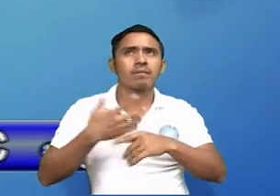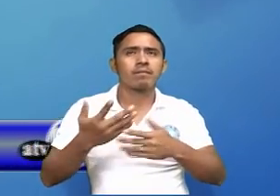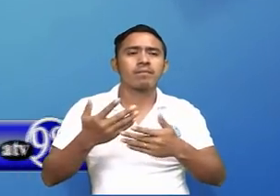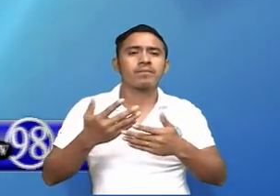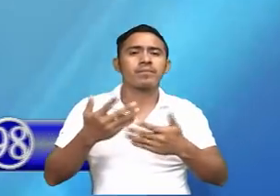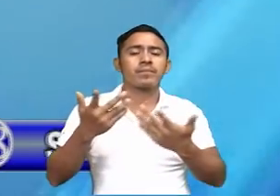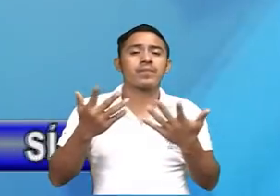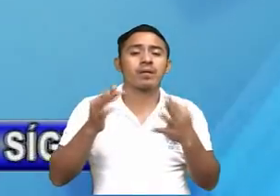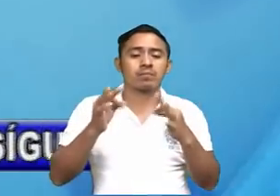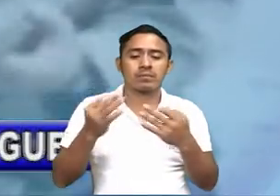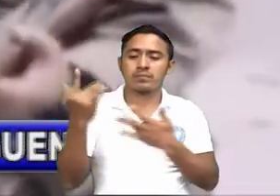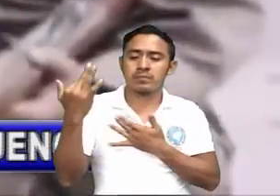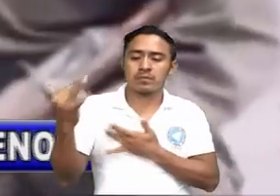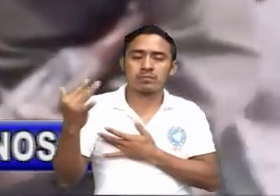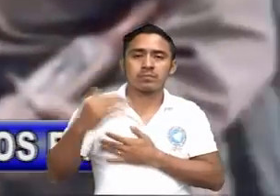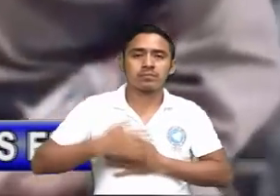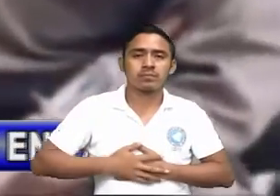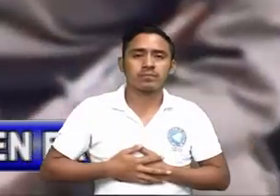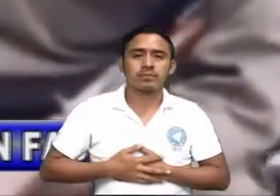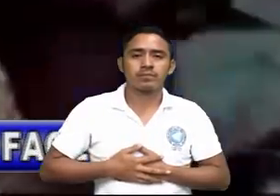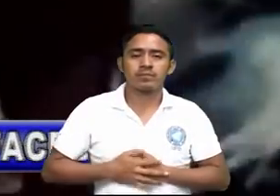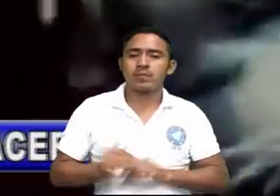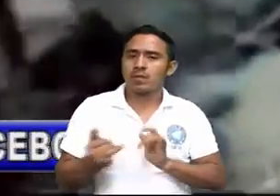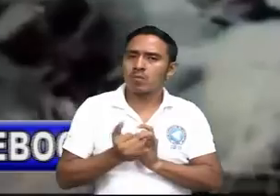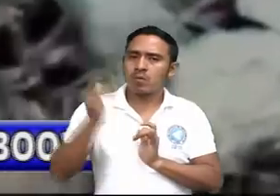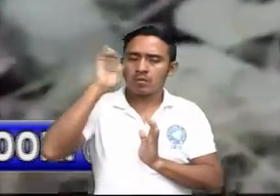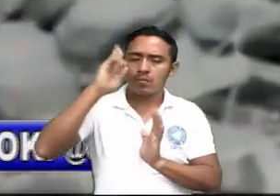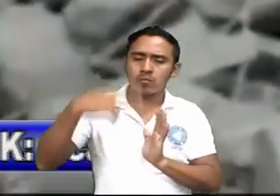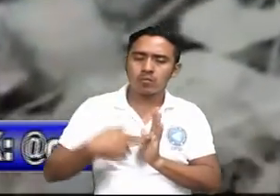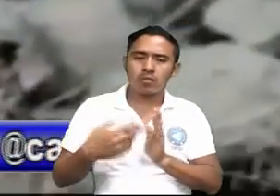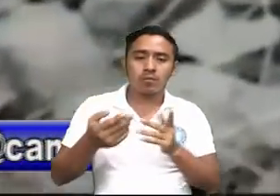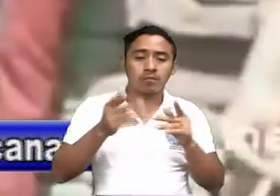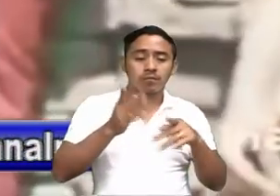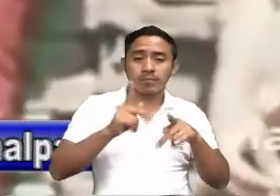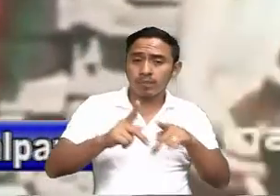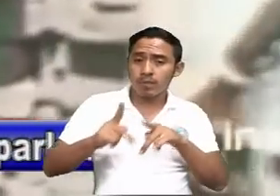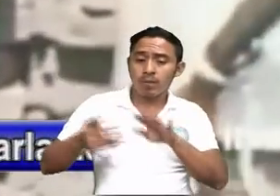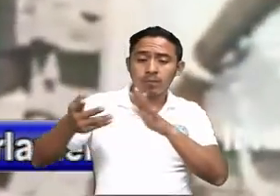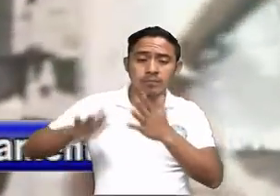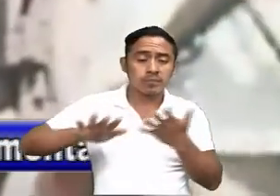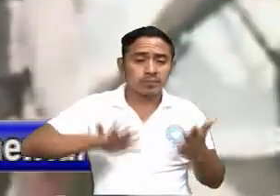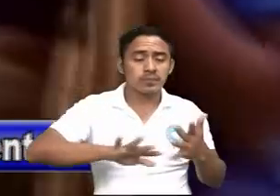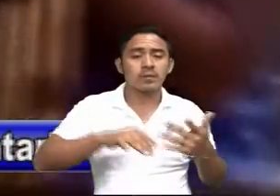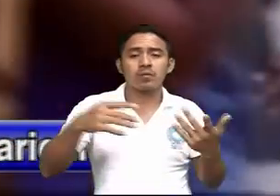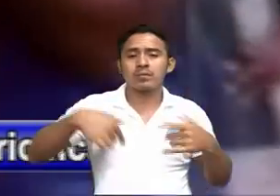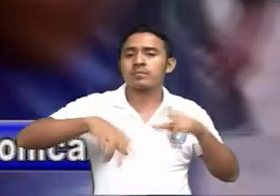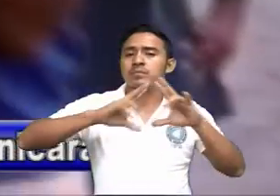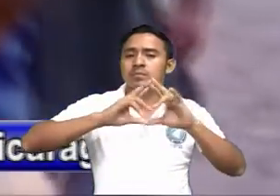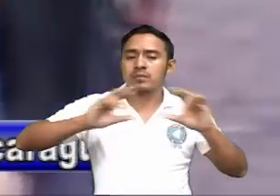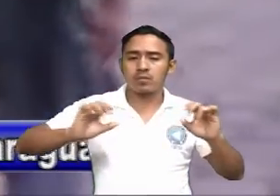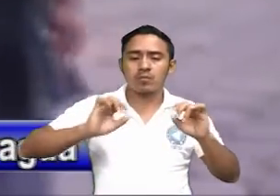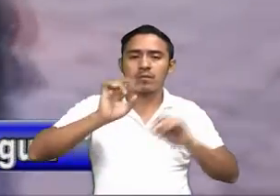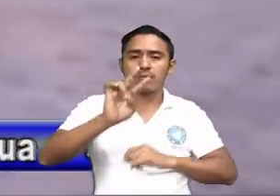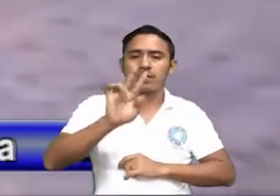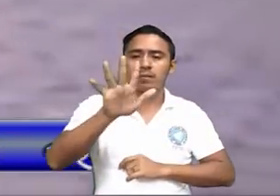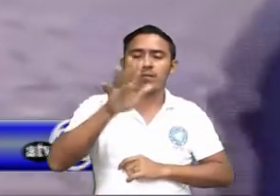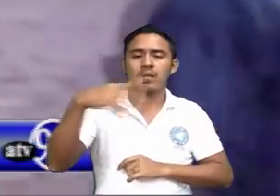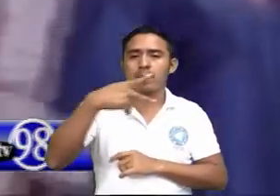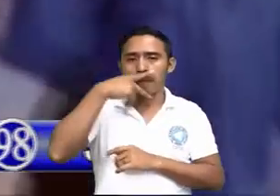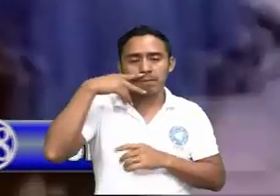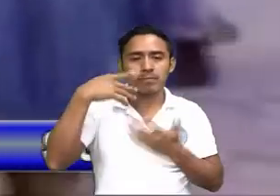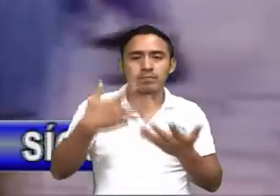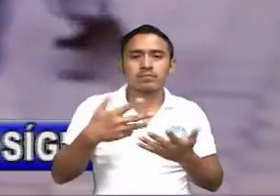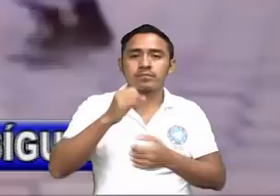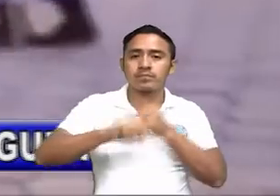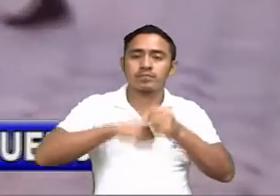de nuestro espíritu. También recordó a héroes y mártires que dieron su vida por esta nación un 25 de junio de